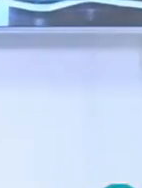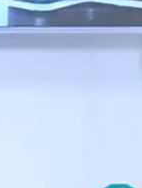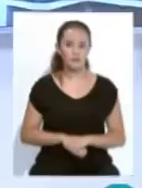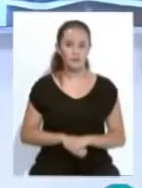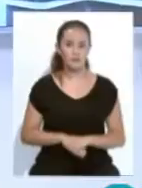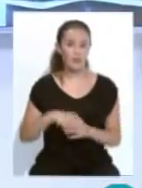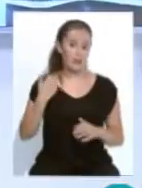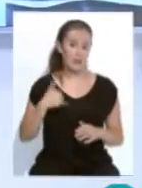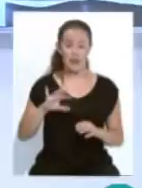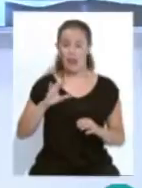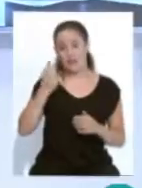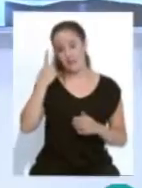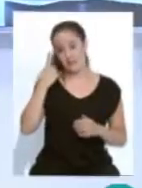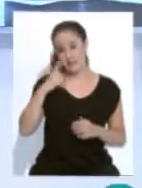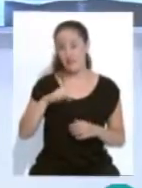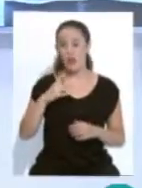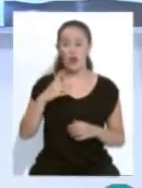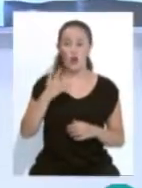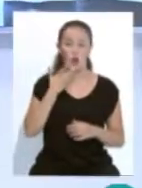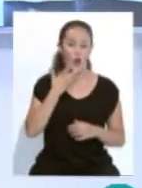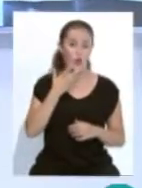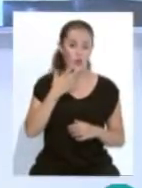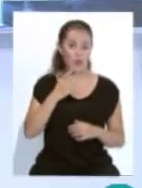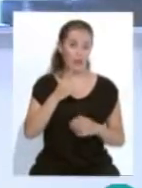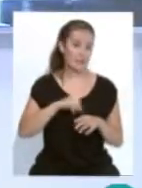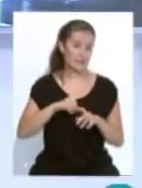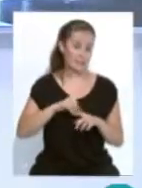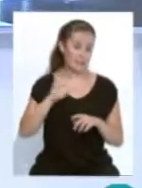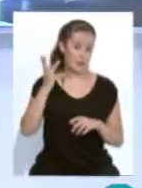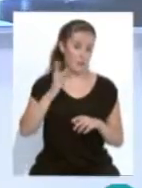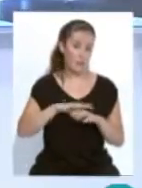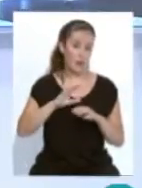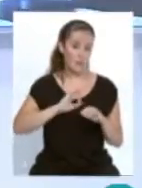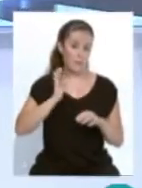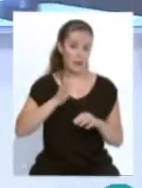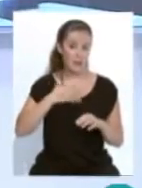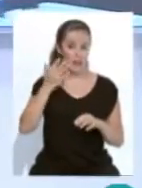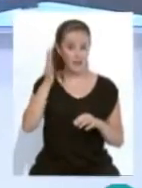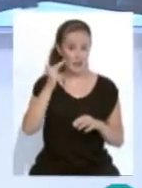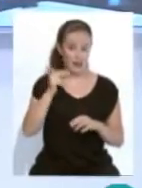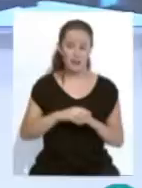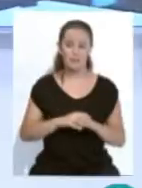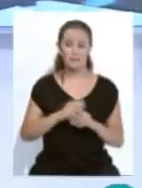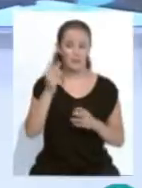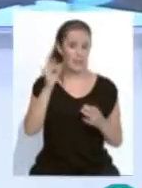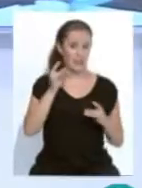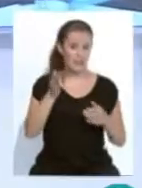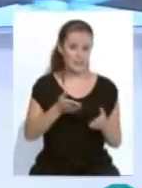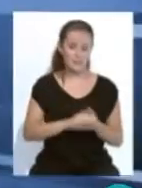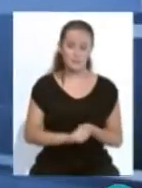Es hora de conocer las previsiones meteorológicas para mañana viernes. Tienen todos los detalles a continuación.